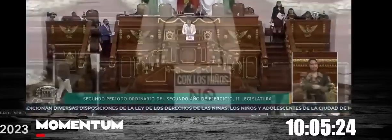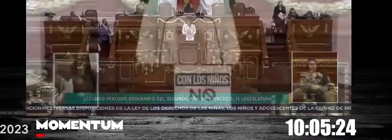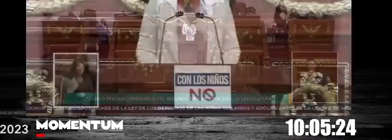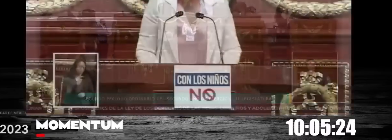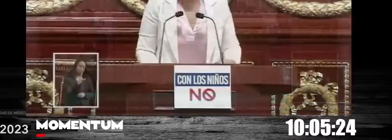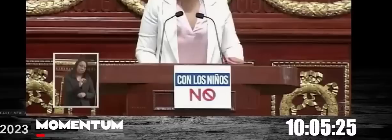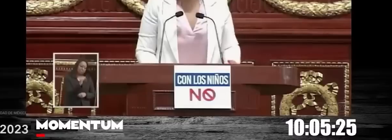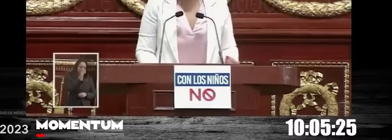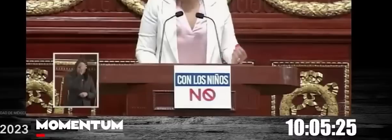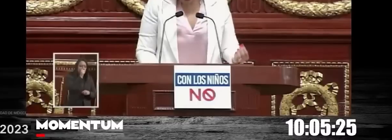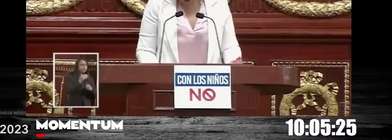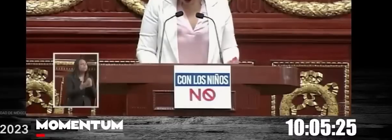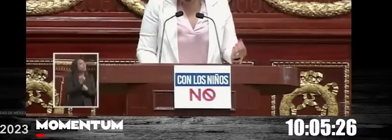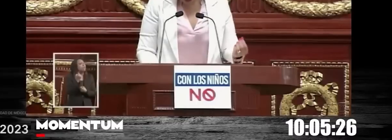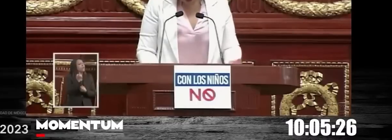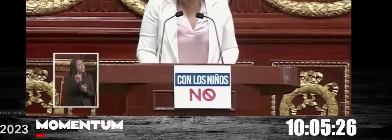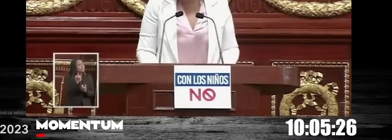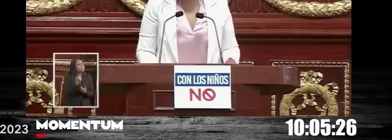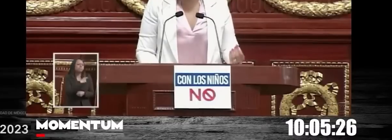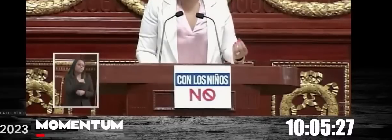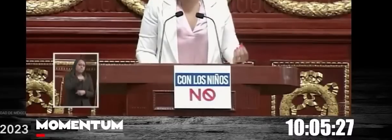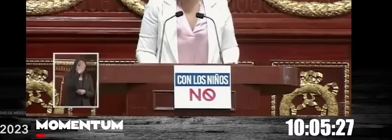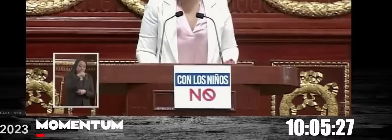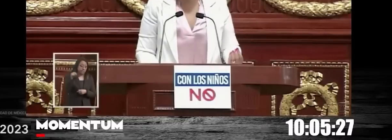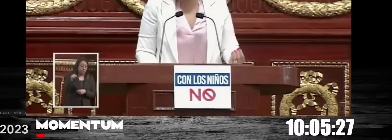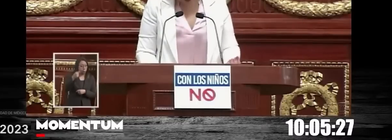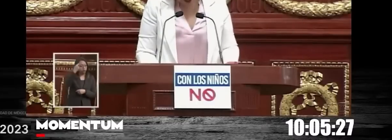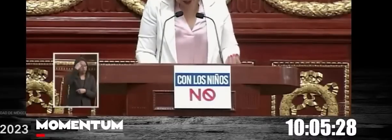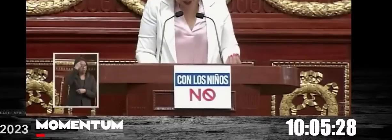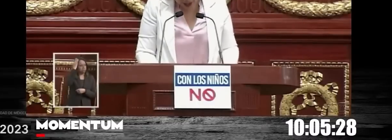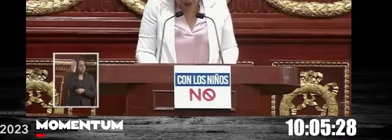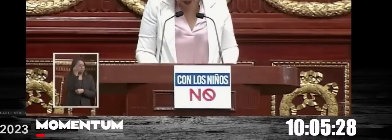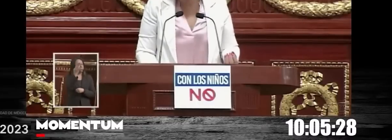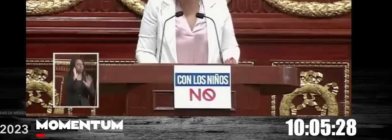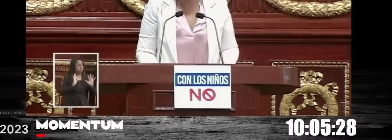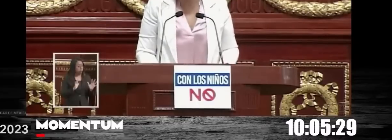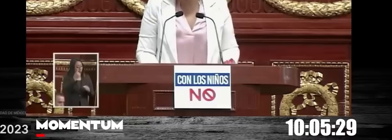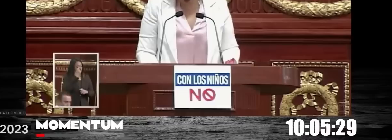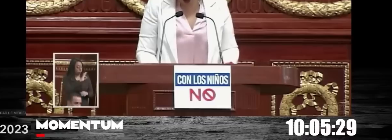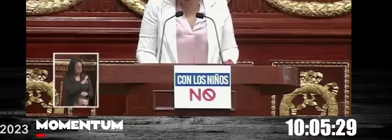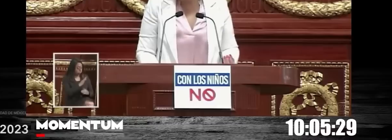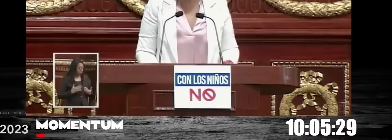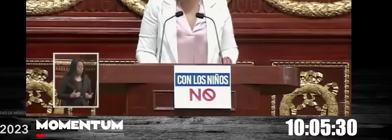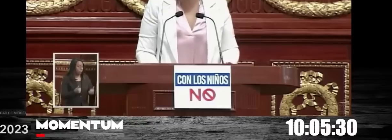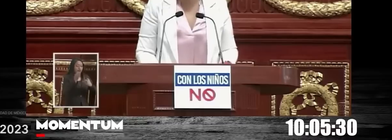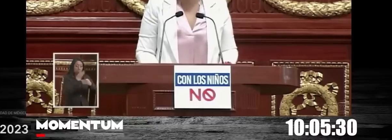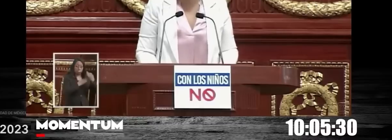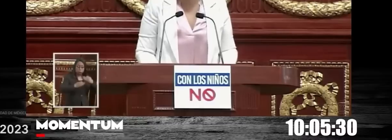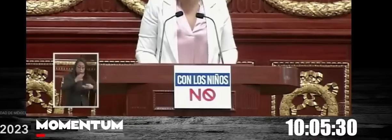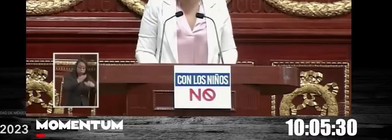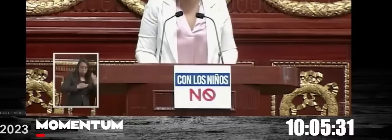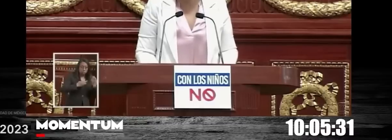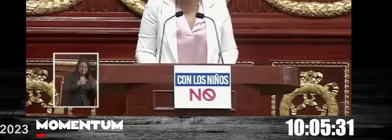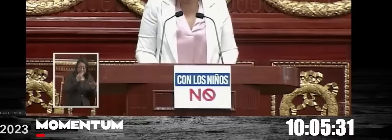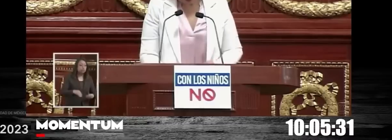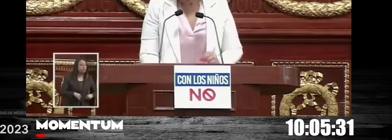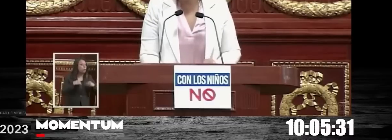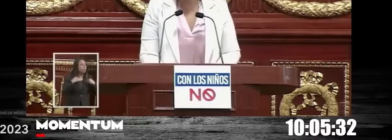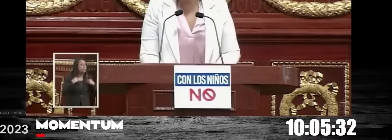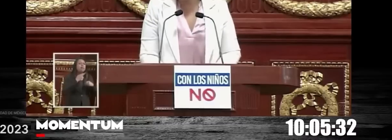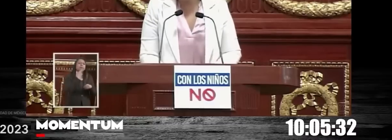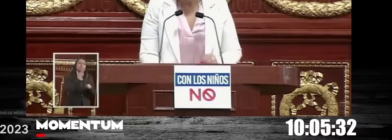aún no tienen la madurez intelectual necesaria para entender a cabalidad las implicaciones de esas